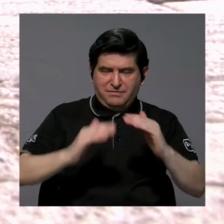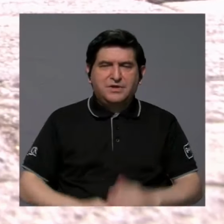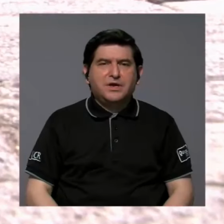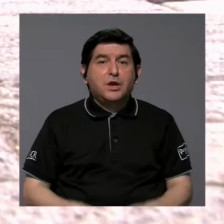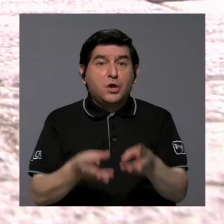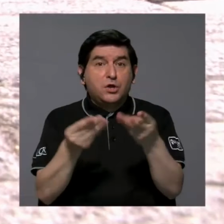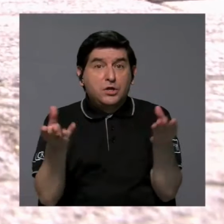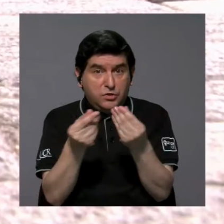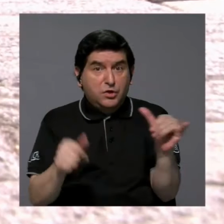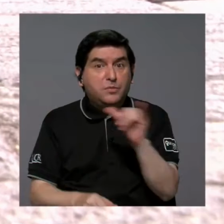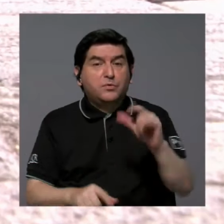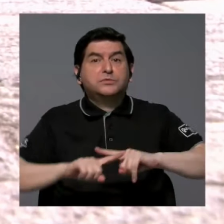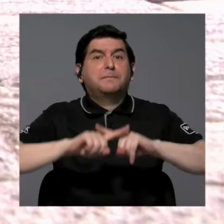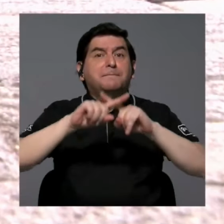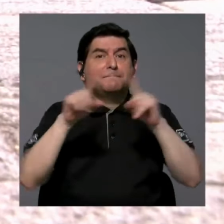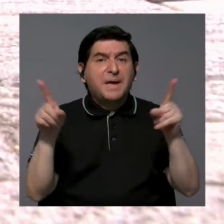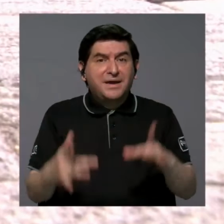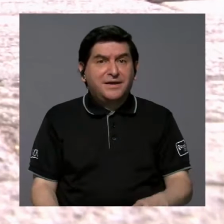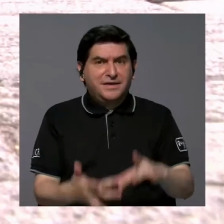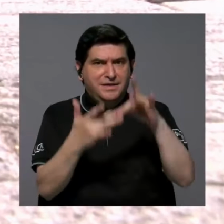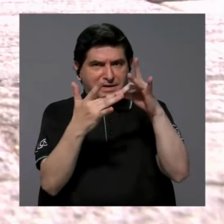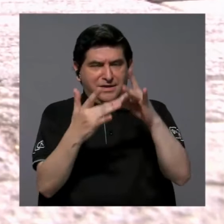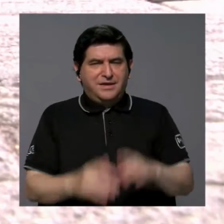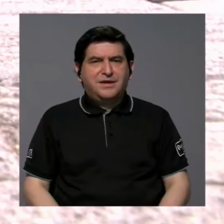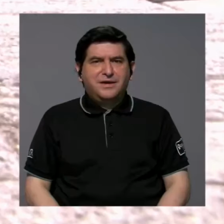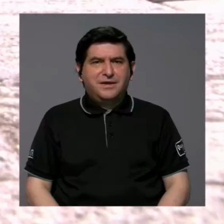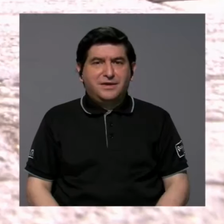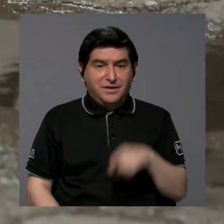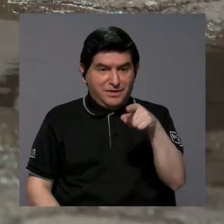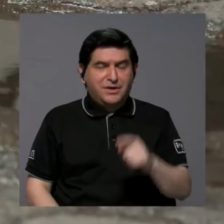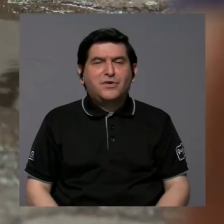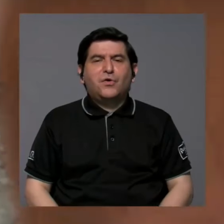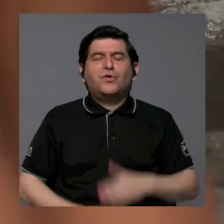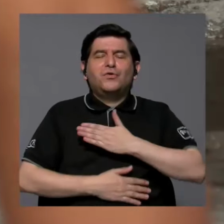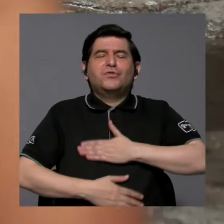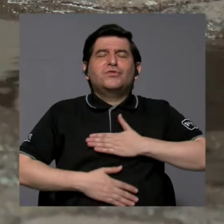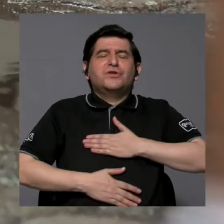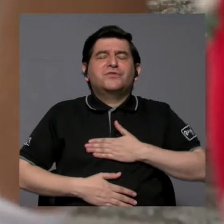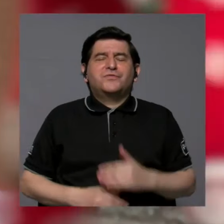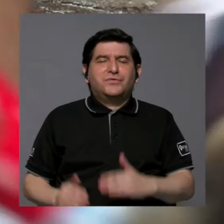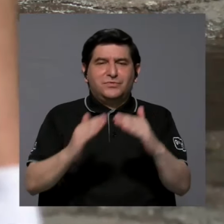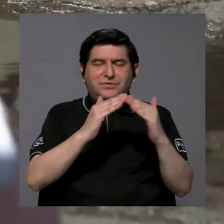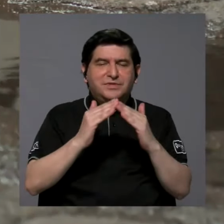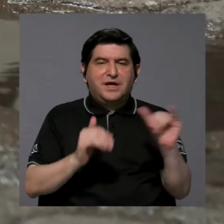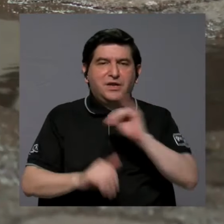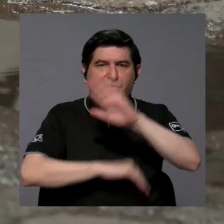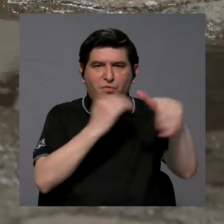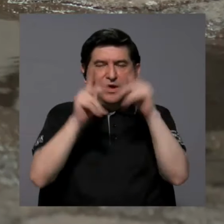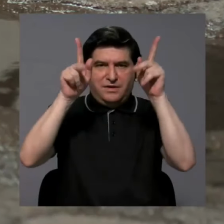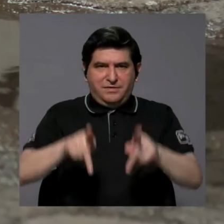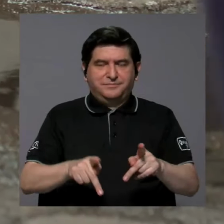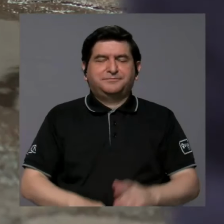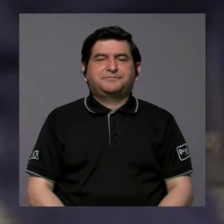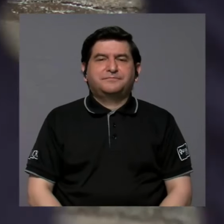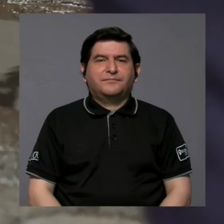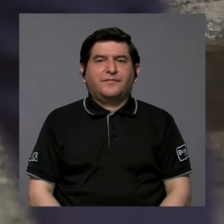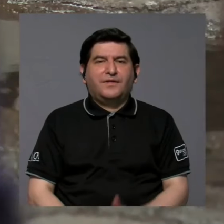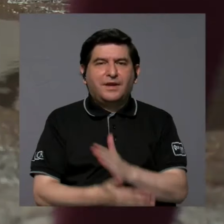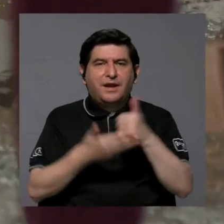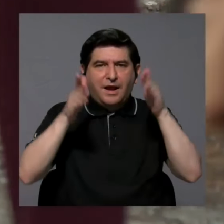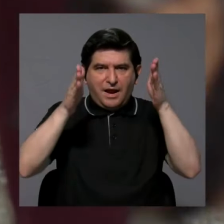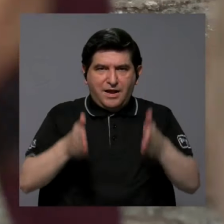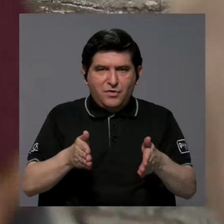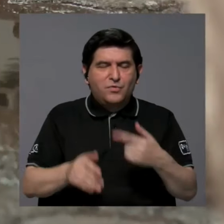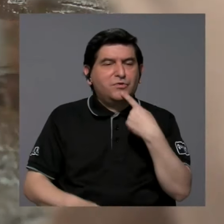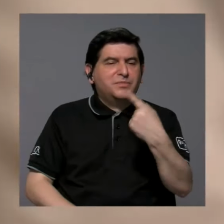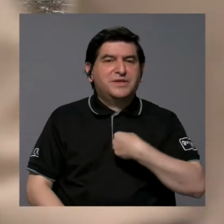de producir también, pero sobre todo de estar en la ciudad y de disfrutar como cualquier persona. Por ejemplo, algunas